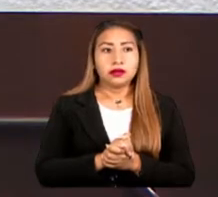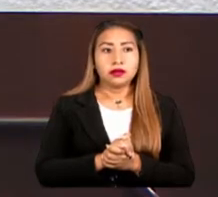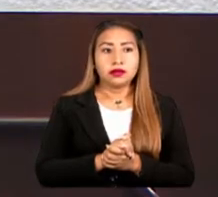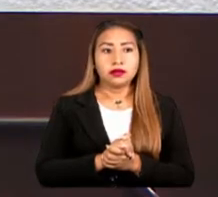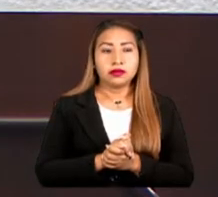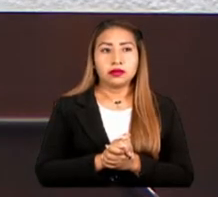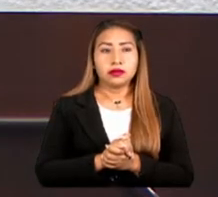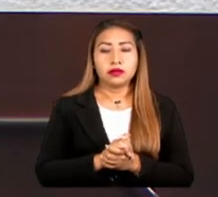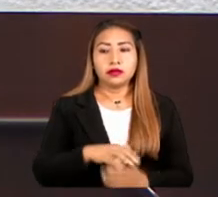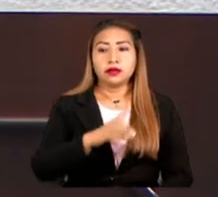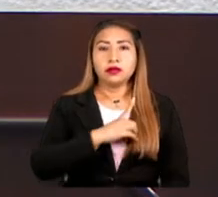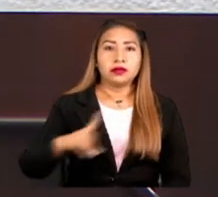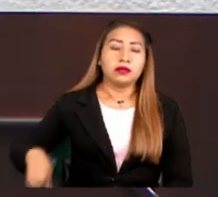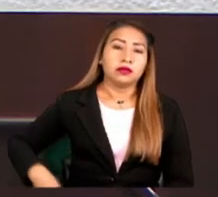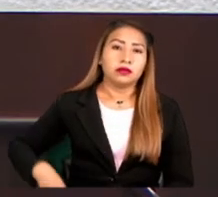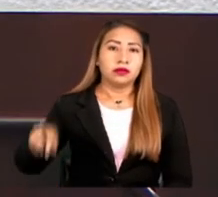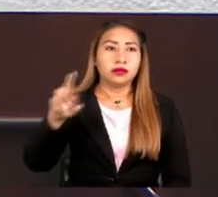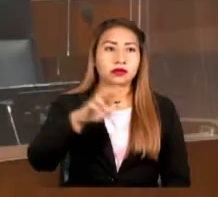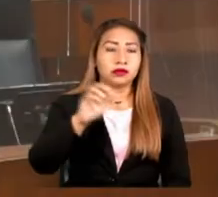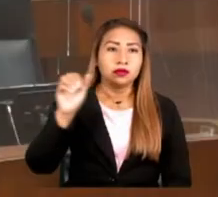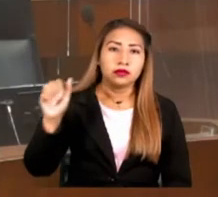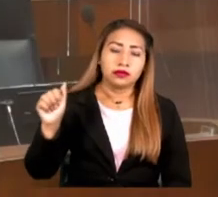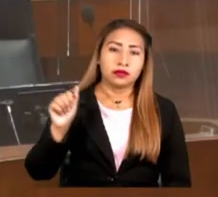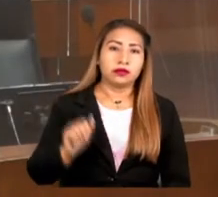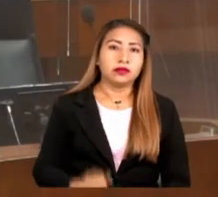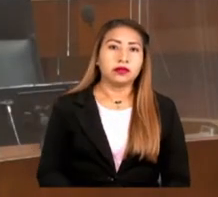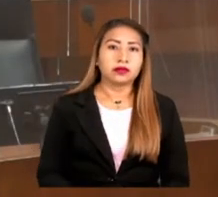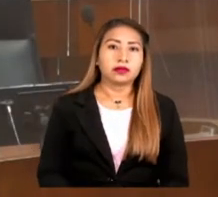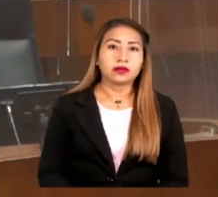Tiene la palabra el diputado Roberto Abrego Torres.